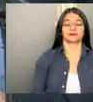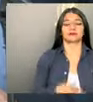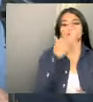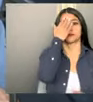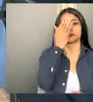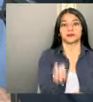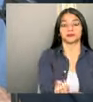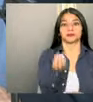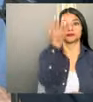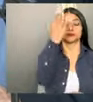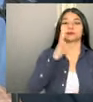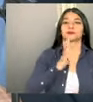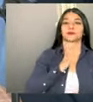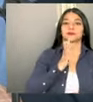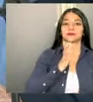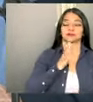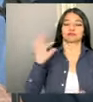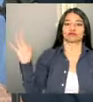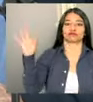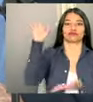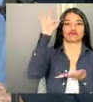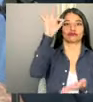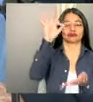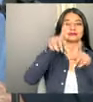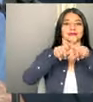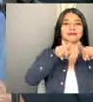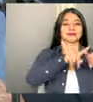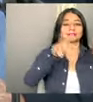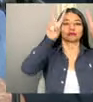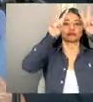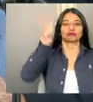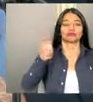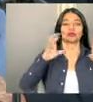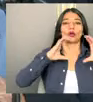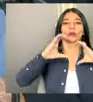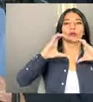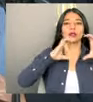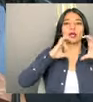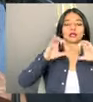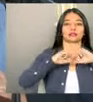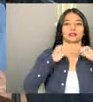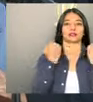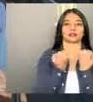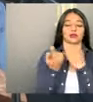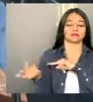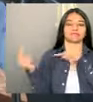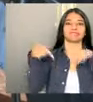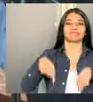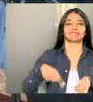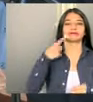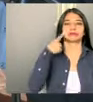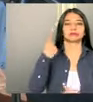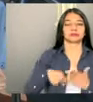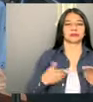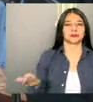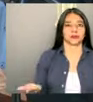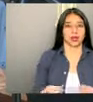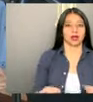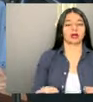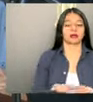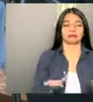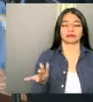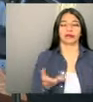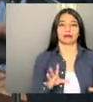días, señores representantes de los medios de comunicación social. Estamos aquí para, en